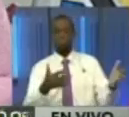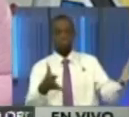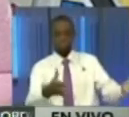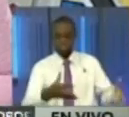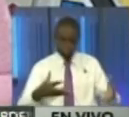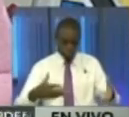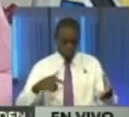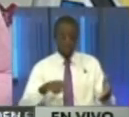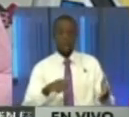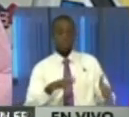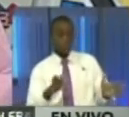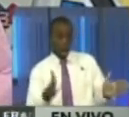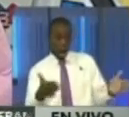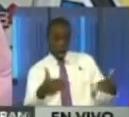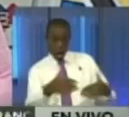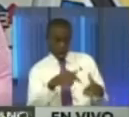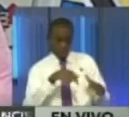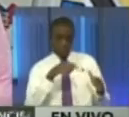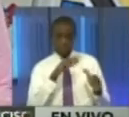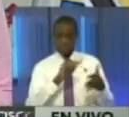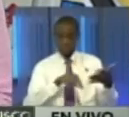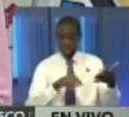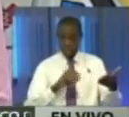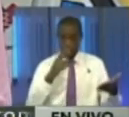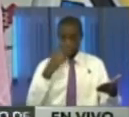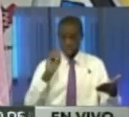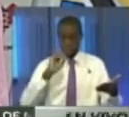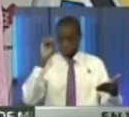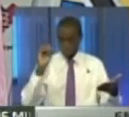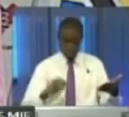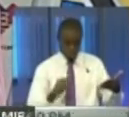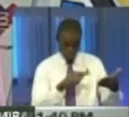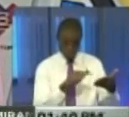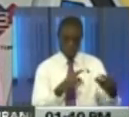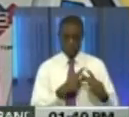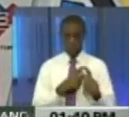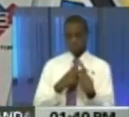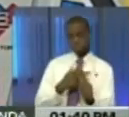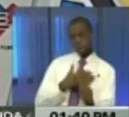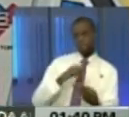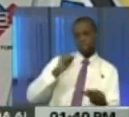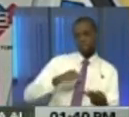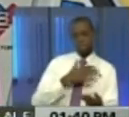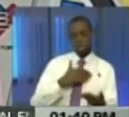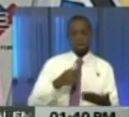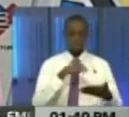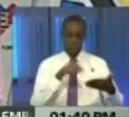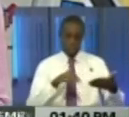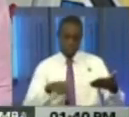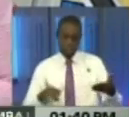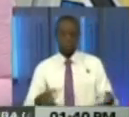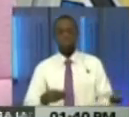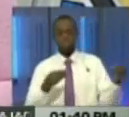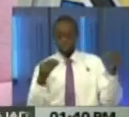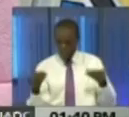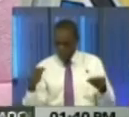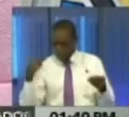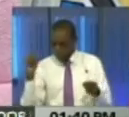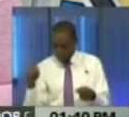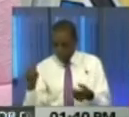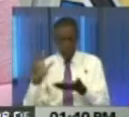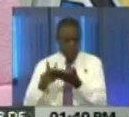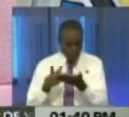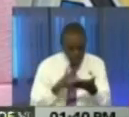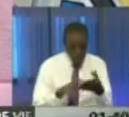manifestaciones de voluntad. Ahí tendría el Consejo Nacional Electoral en esta revisión, en la declaratoria, en la verificación y todo